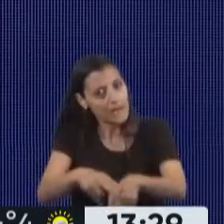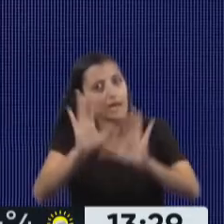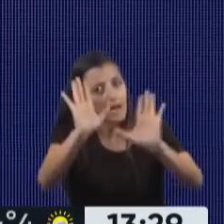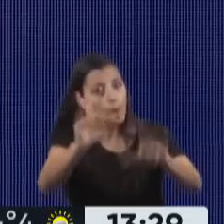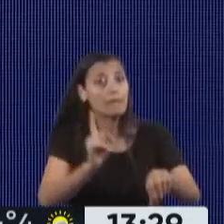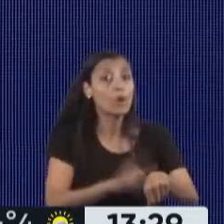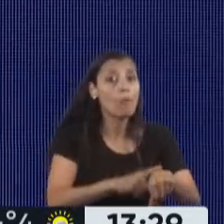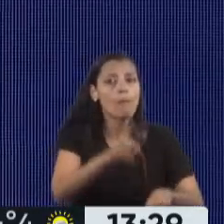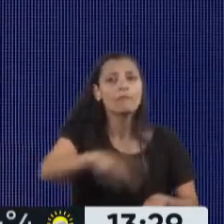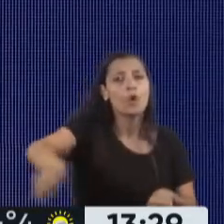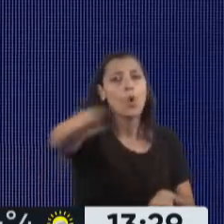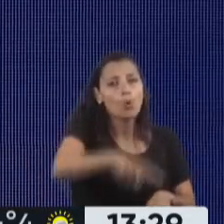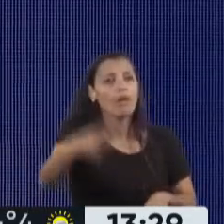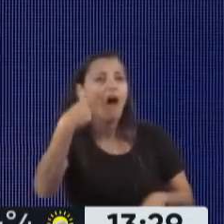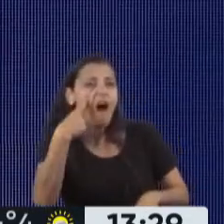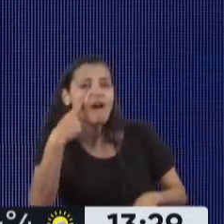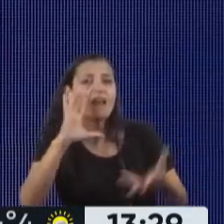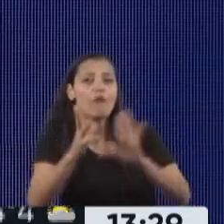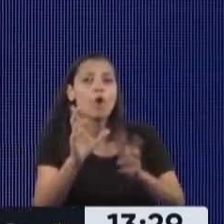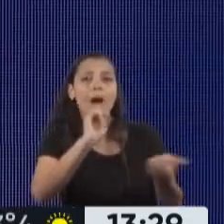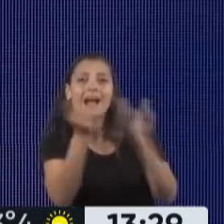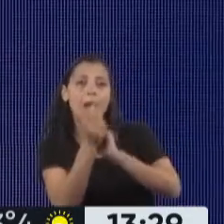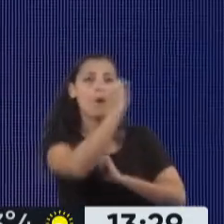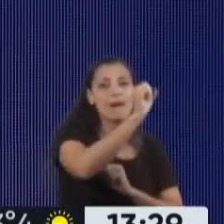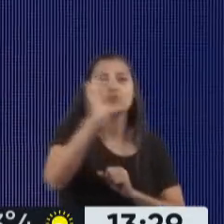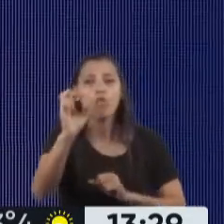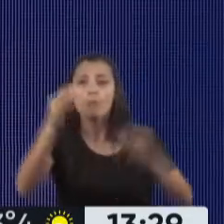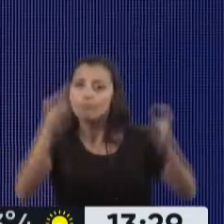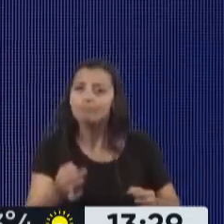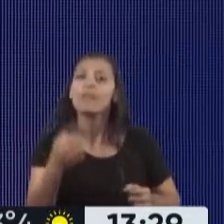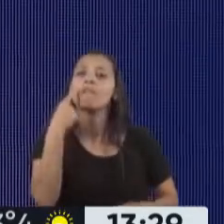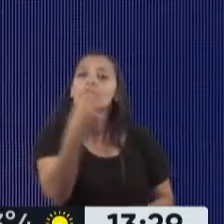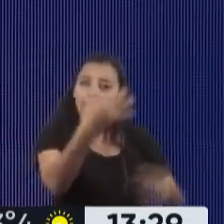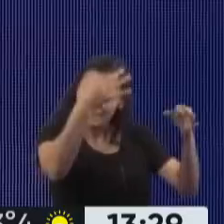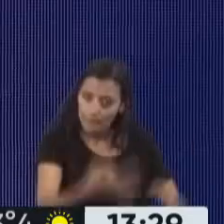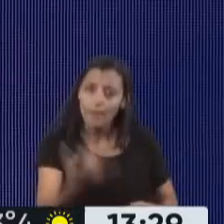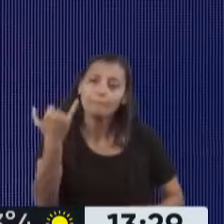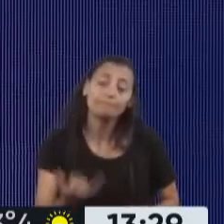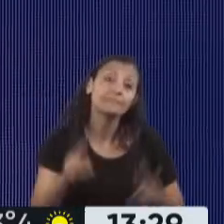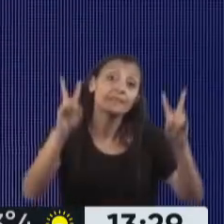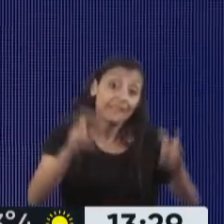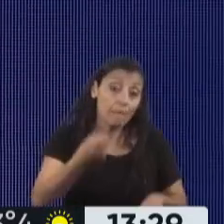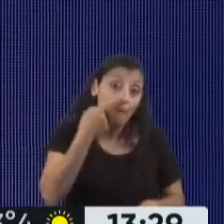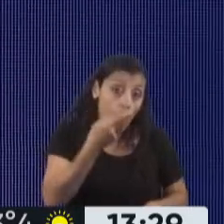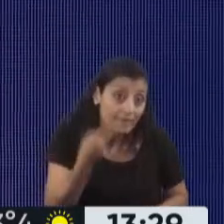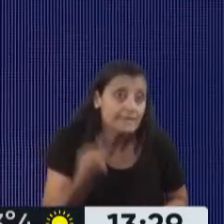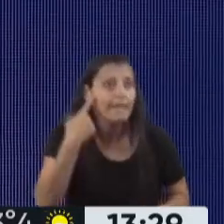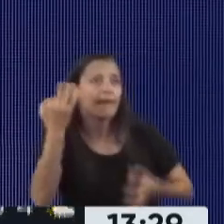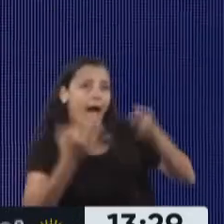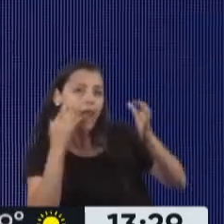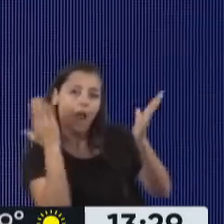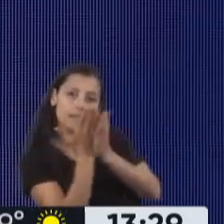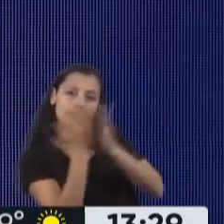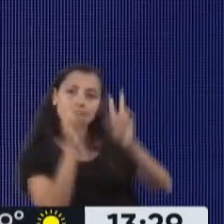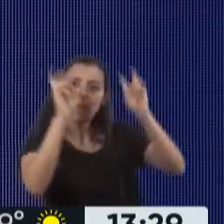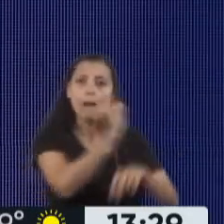cuando hacen los análisis del tipo de cambio real. Primero, o sea, es bastante discutible el tema del análisis del tipo de cambio